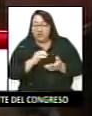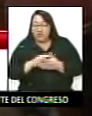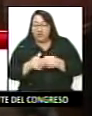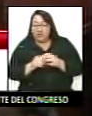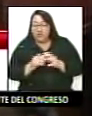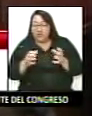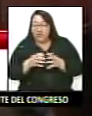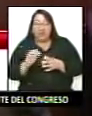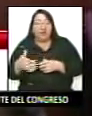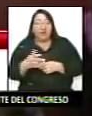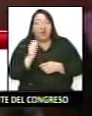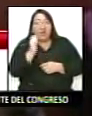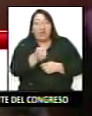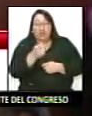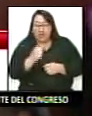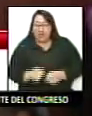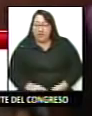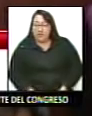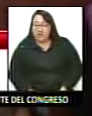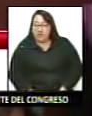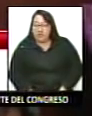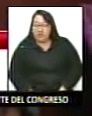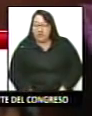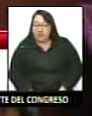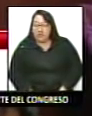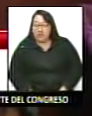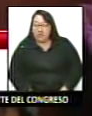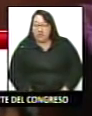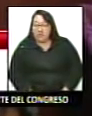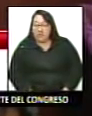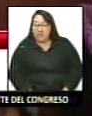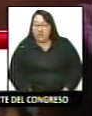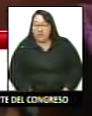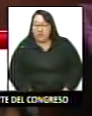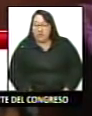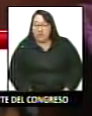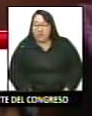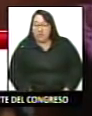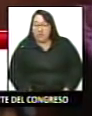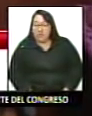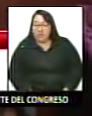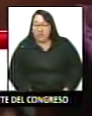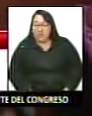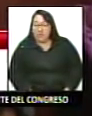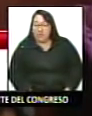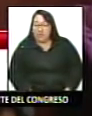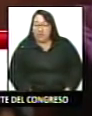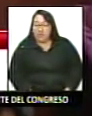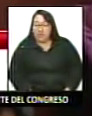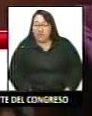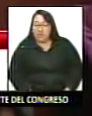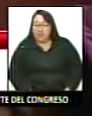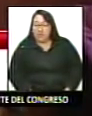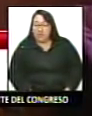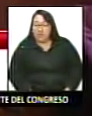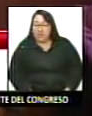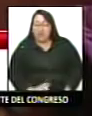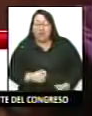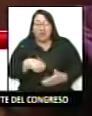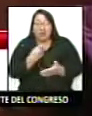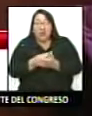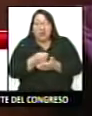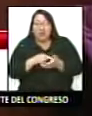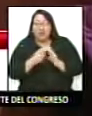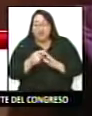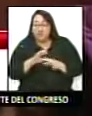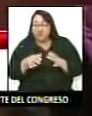pescadores artesanales. A la vez de empoderarlos, se podría decir como que lo que se le va a pagar, entonces